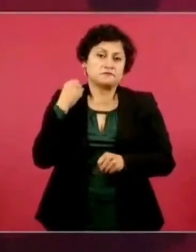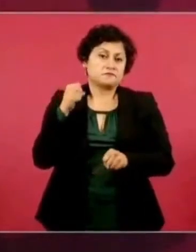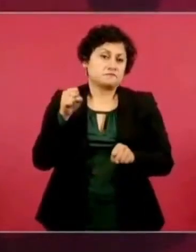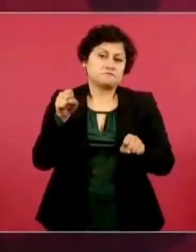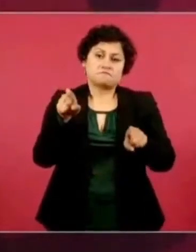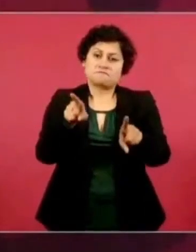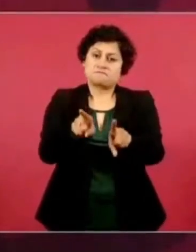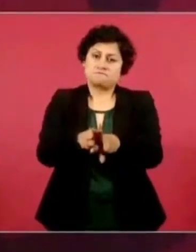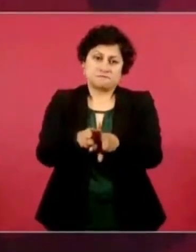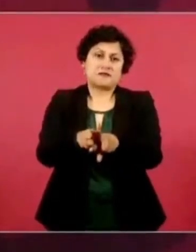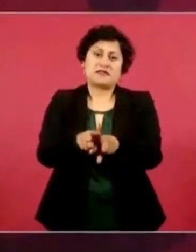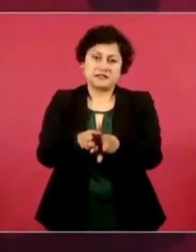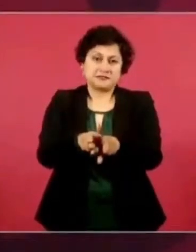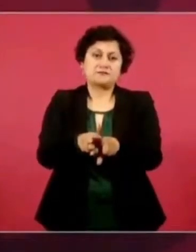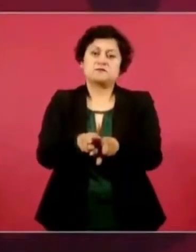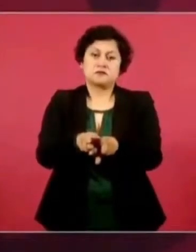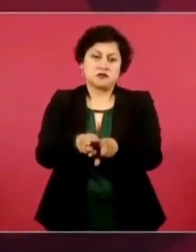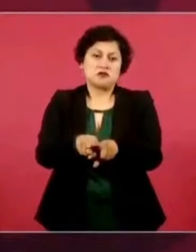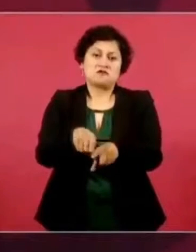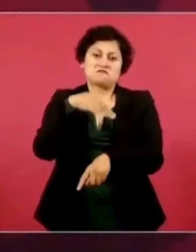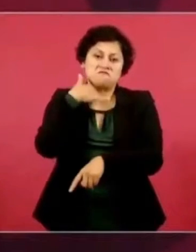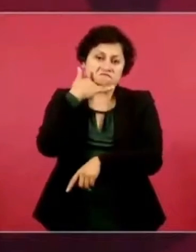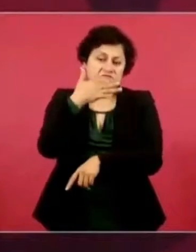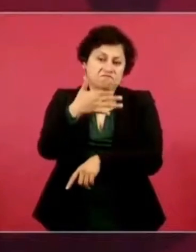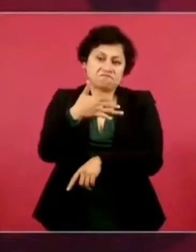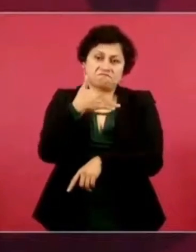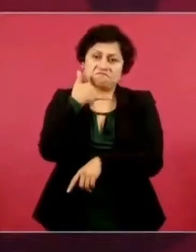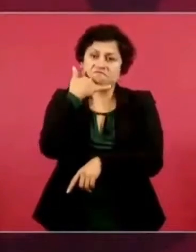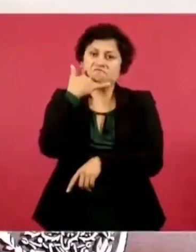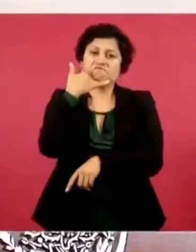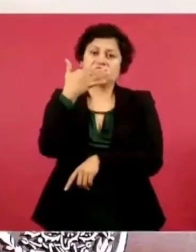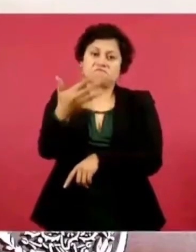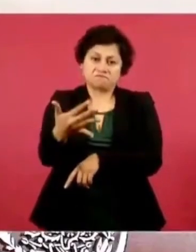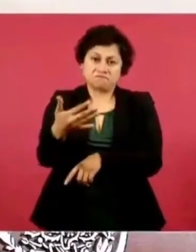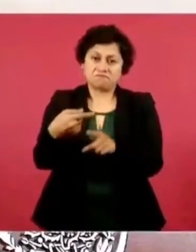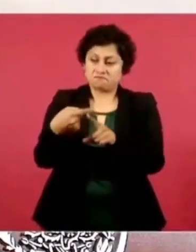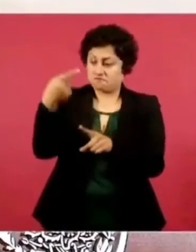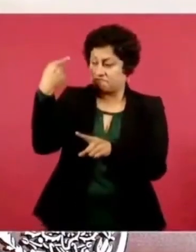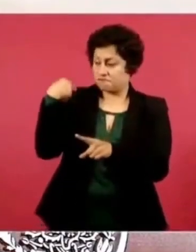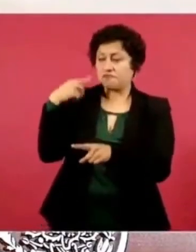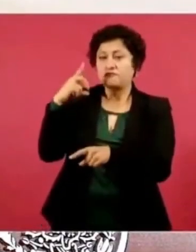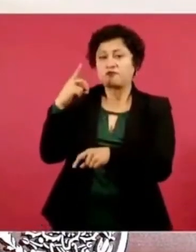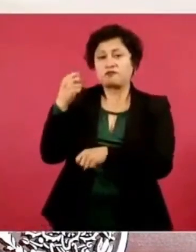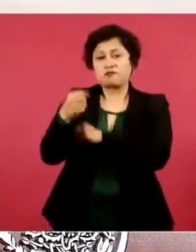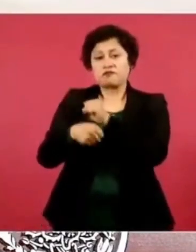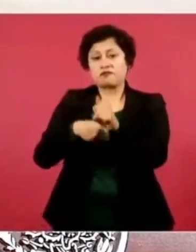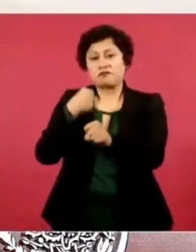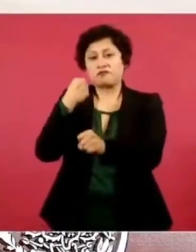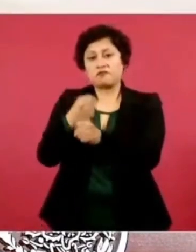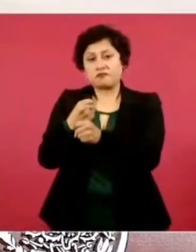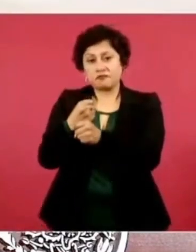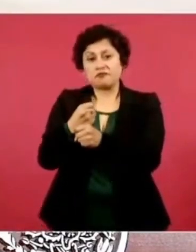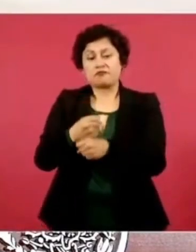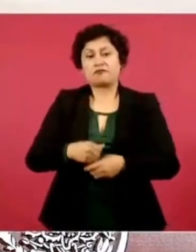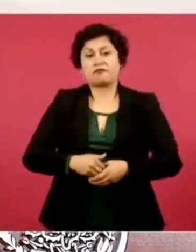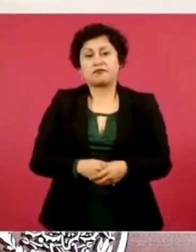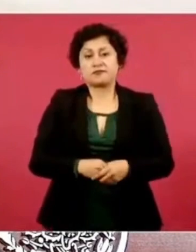del régimen de corrupción que imperó por 36 años en nuestro país.